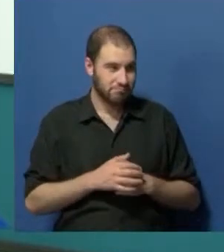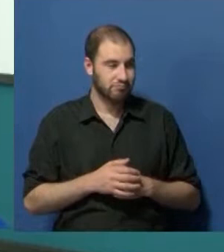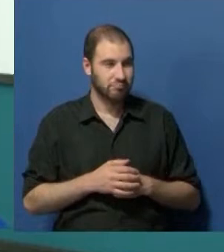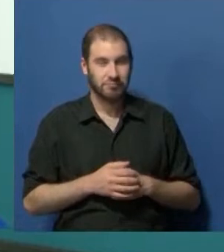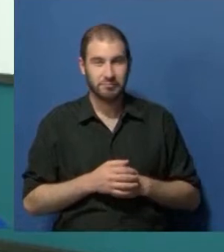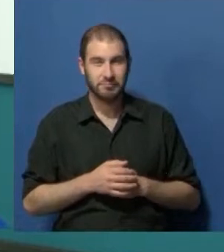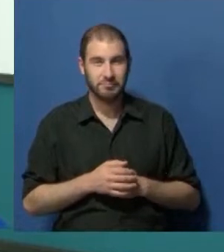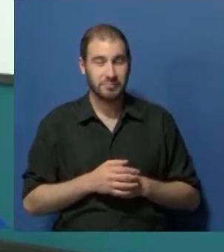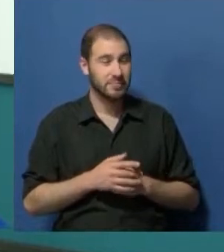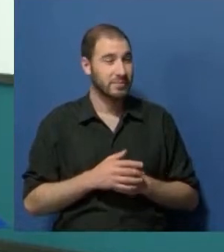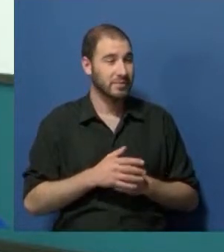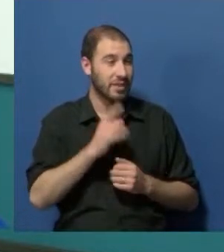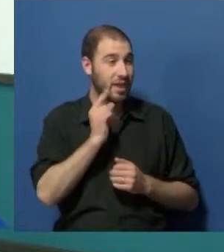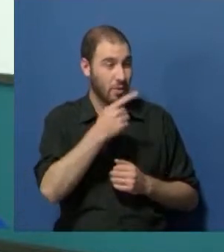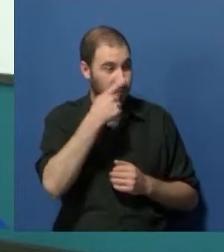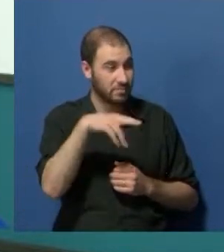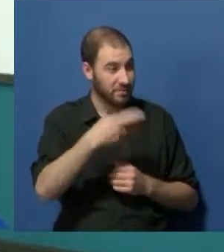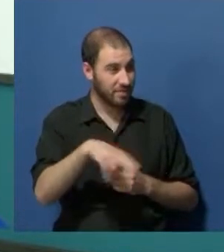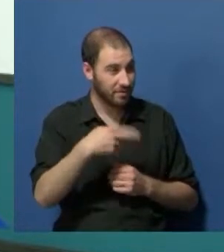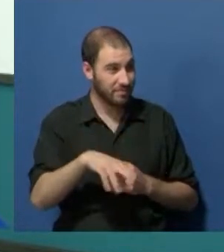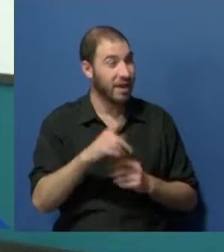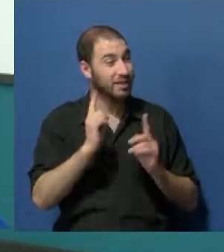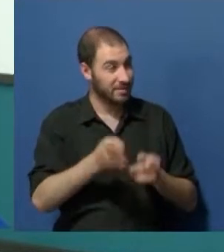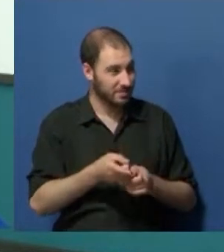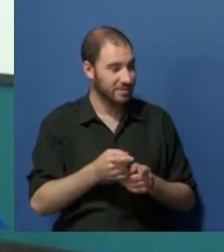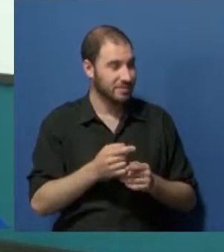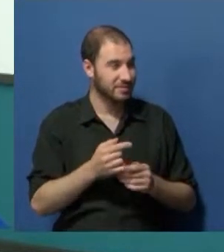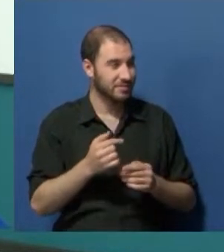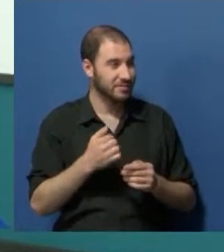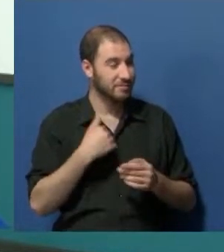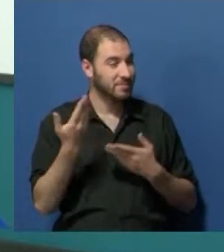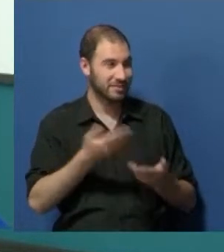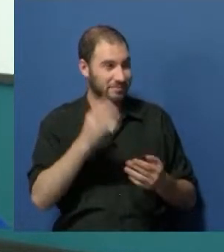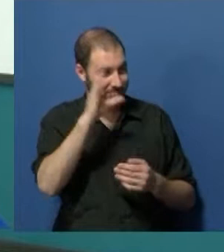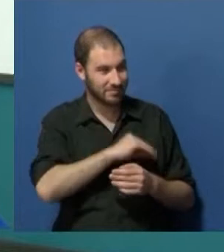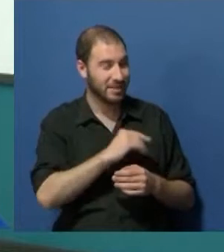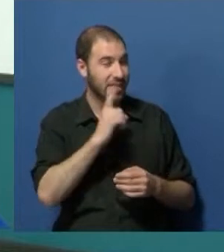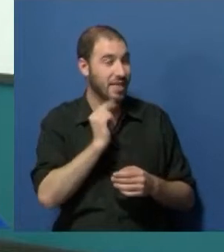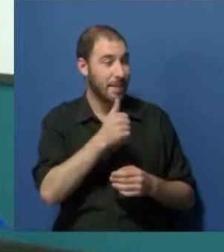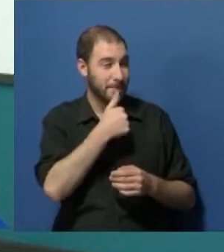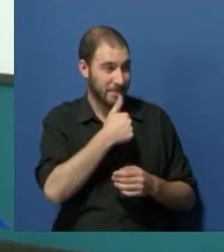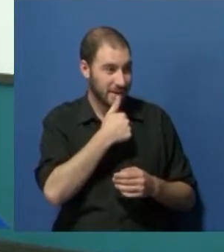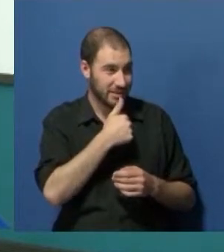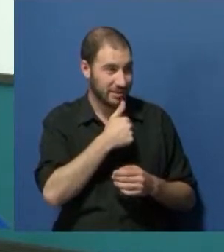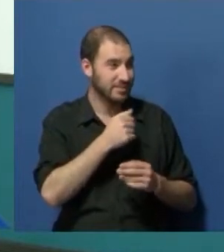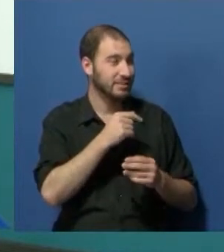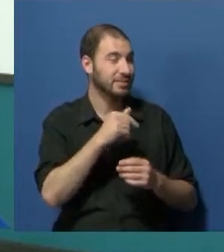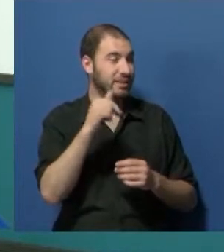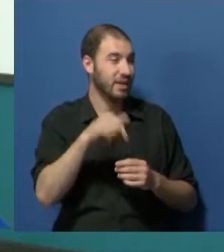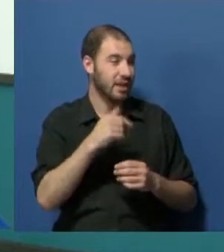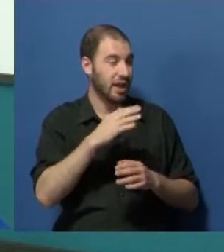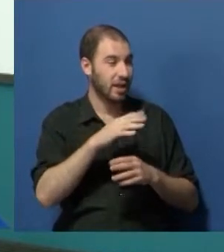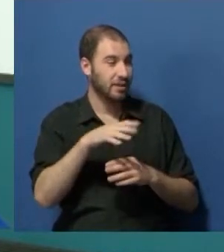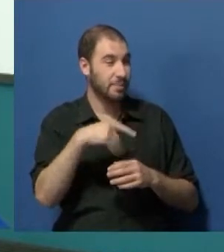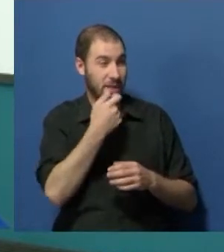bien. El último día de noviembre, Jorge, esto ya me da... Ah, y también quería hacer la presentación, ya me olvidaba, el día del mate. Y si hablamos de mate en el